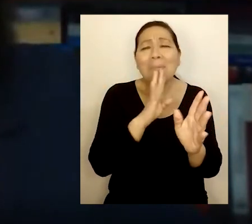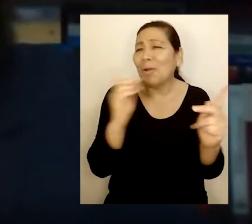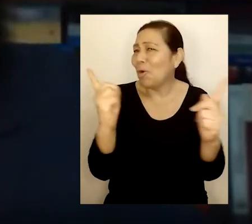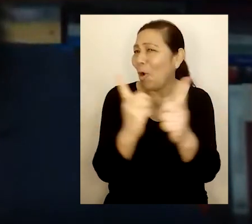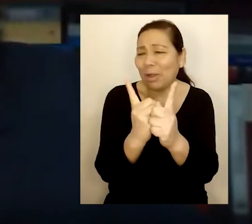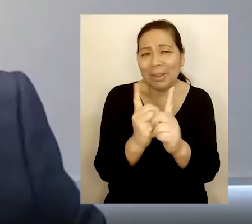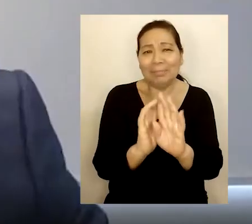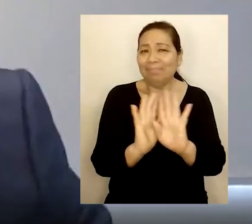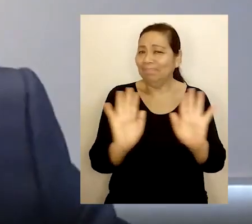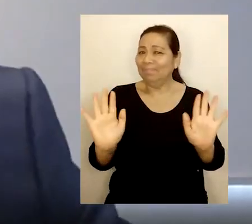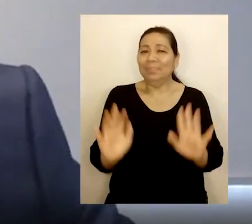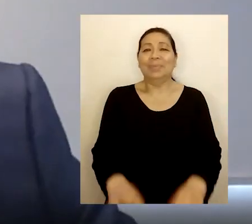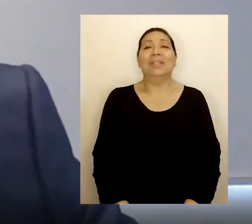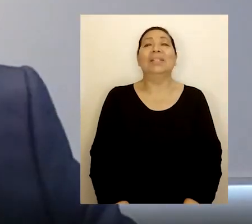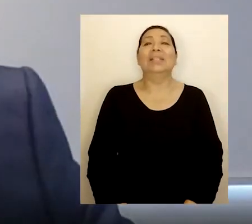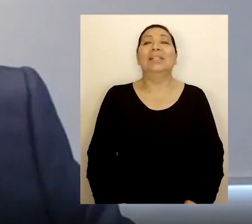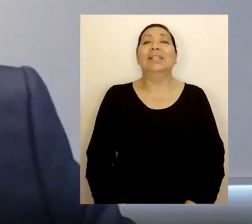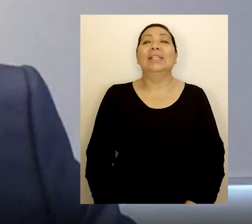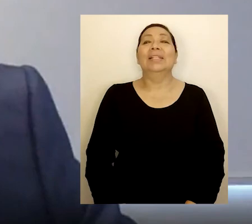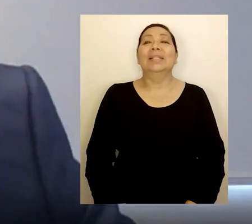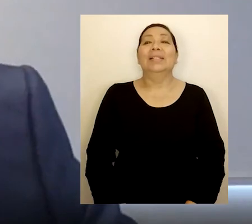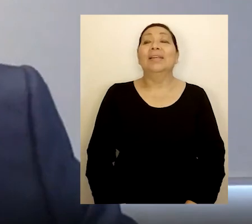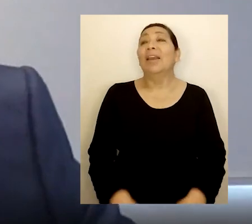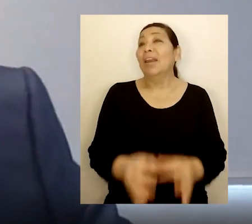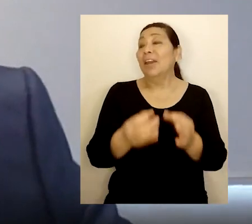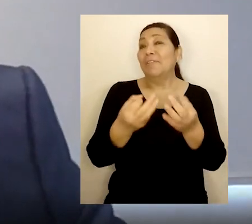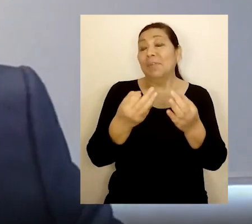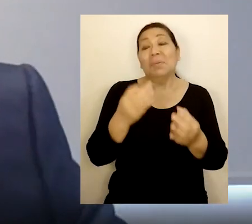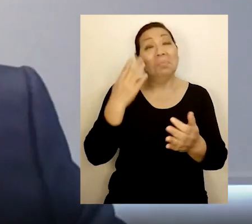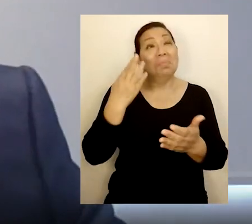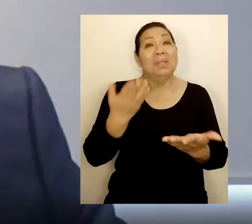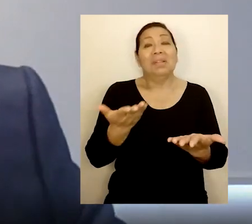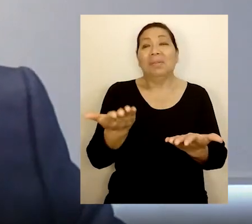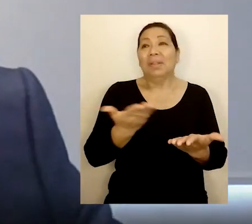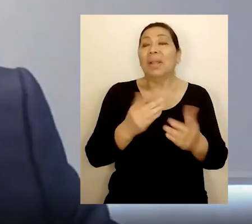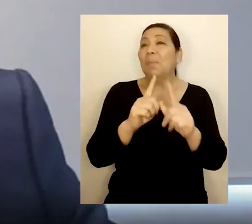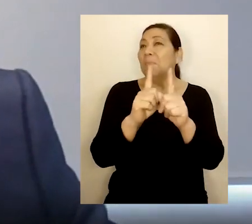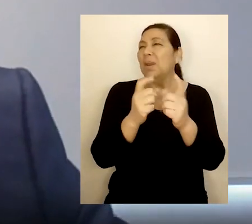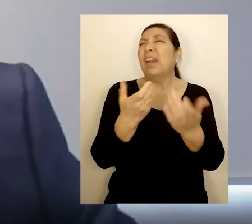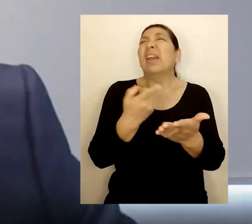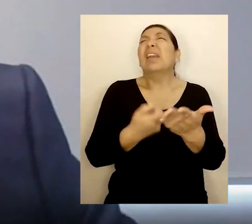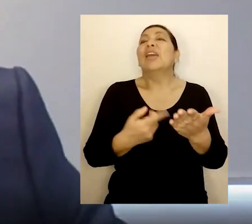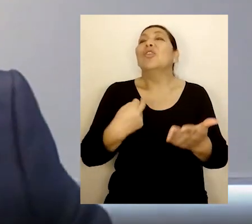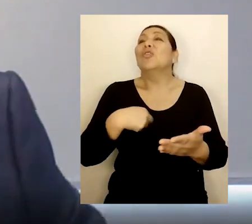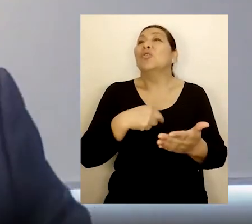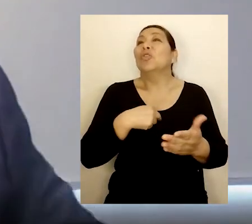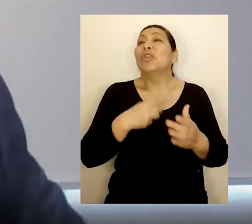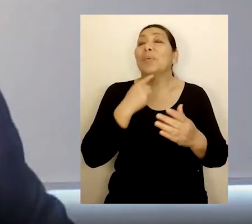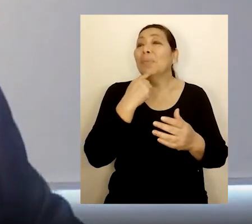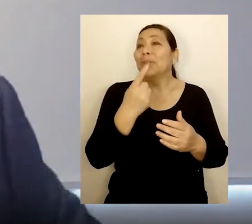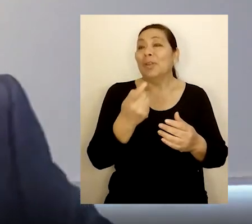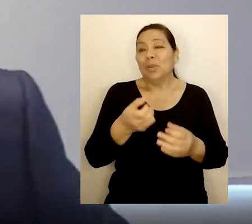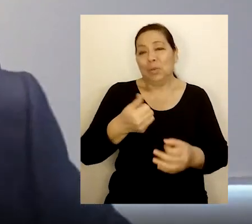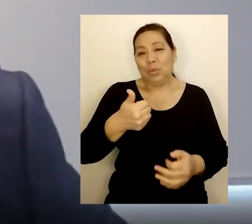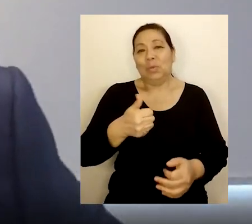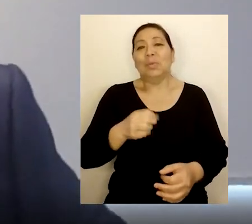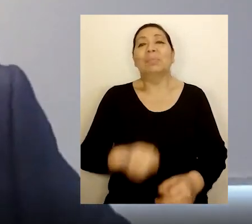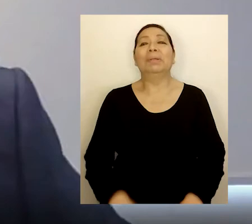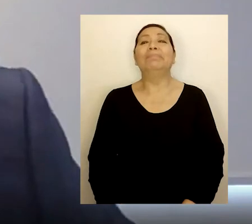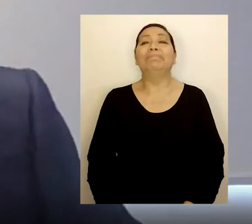nada más que me aclare. Ya, mil disculpas, doctora. La realidad es que pensé que usted me estaba preguntando qué es lo que nosotros le habíamos dicho a la Corte